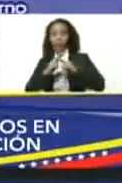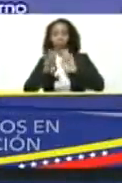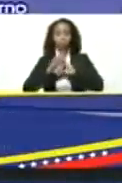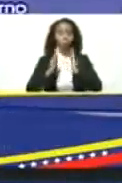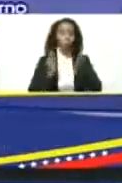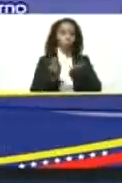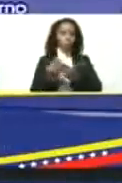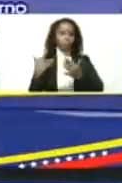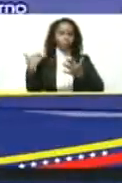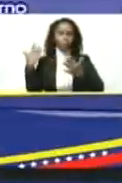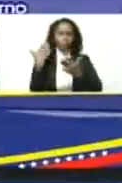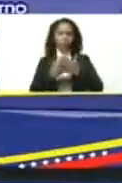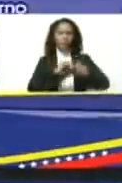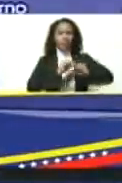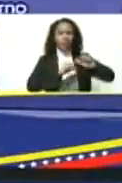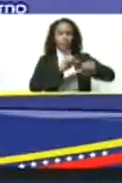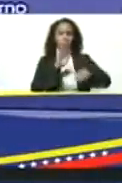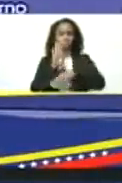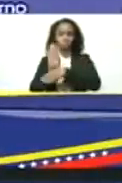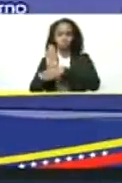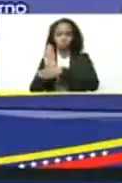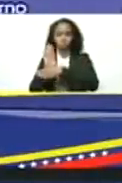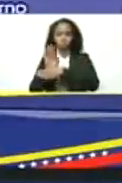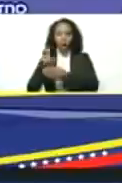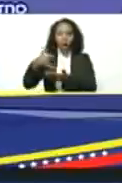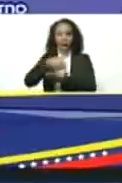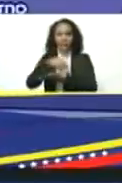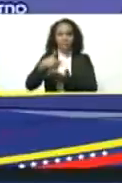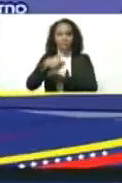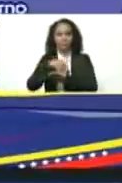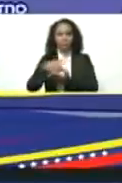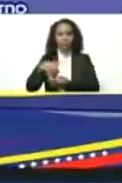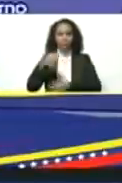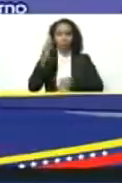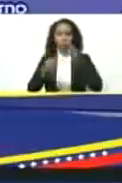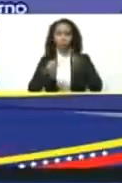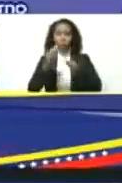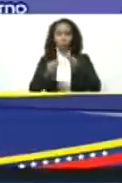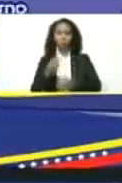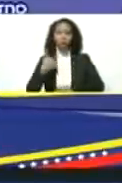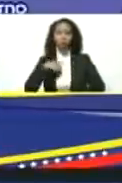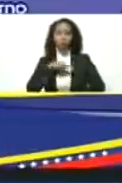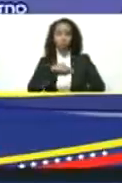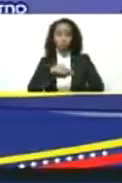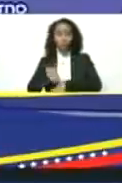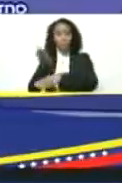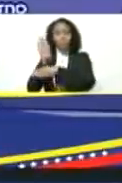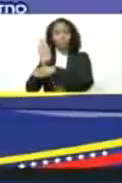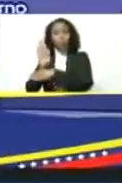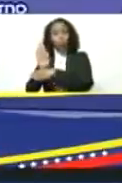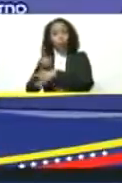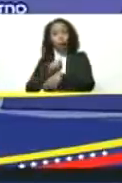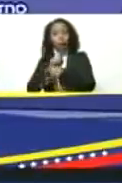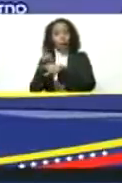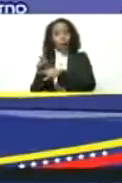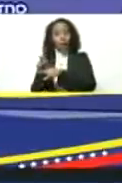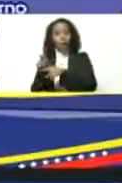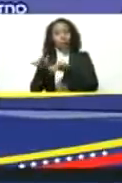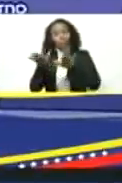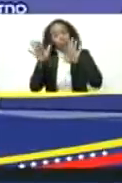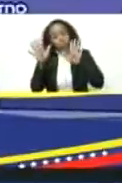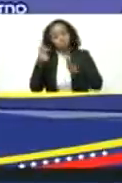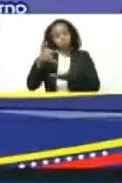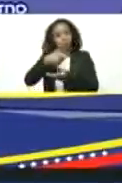durante siglos han protegido al débil jurídico. Nosotros tenemos que proteger al que presumimos